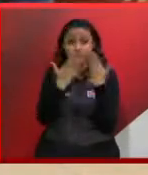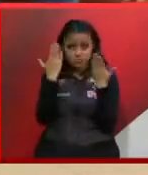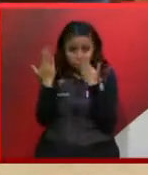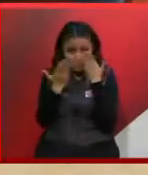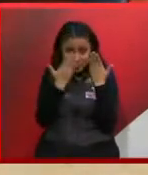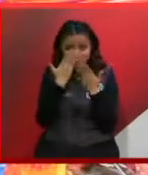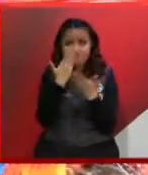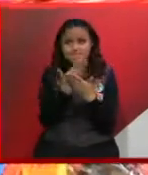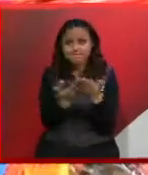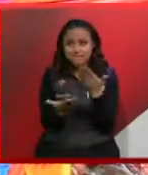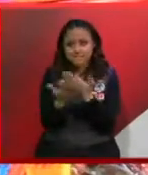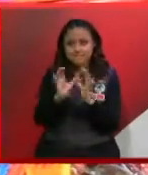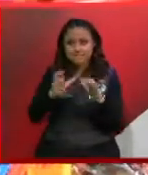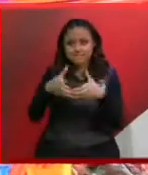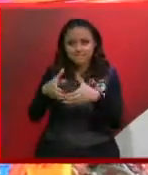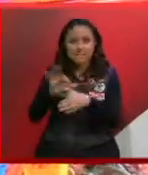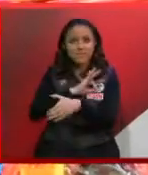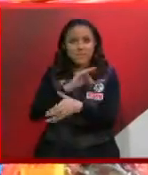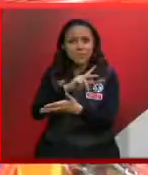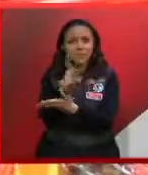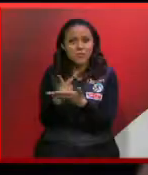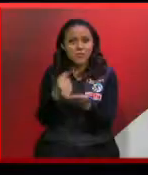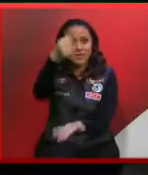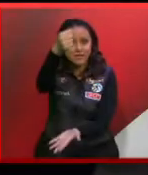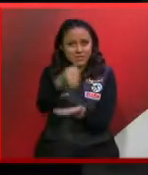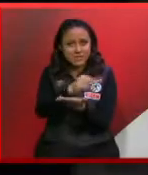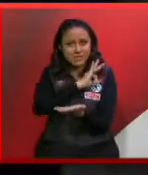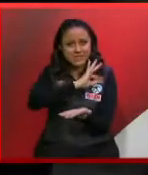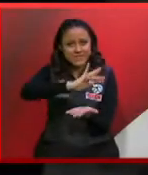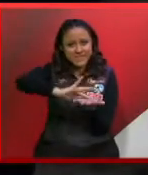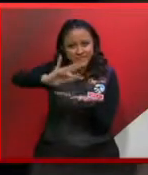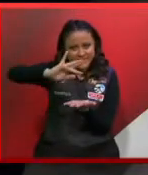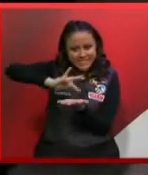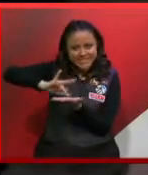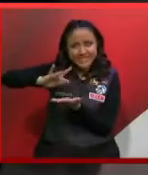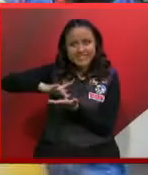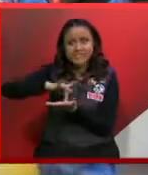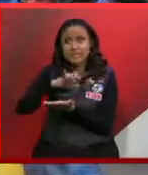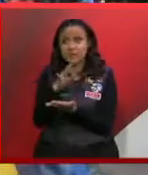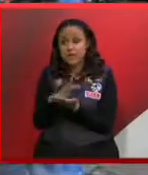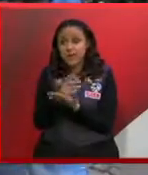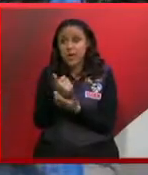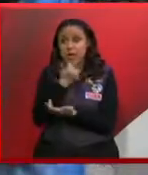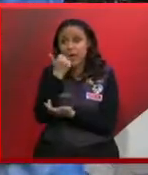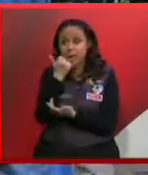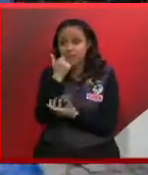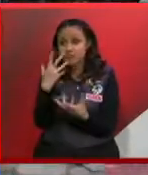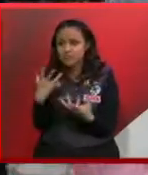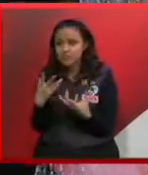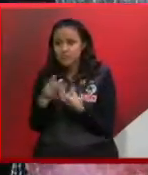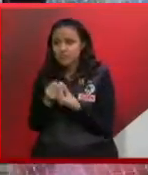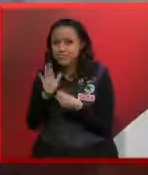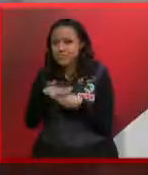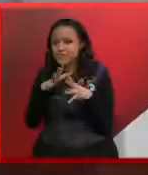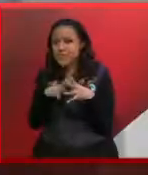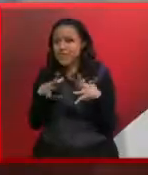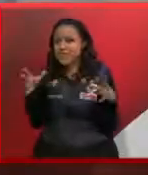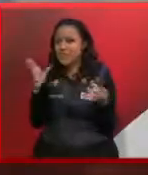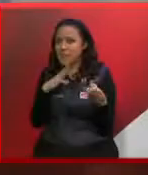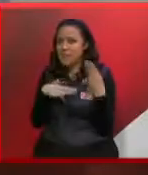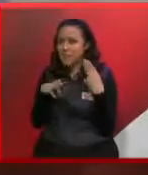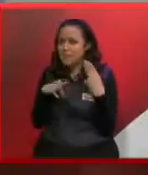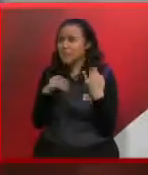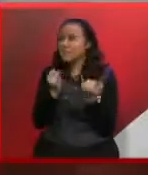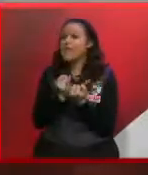servicio a la comunidad y apoyando al programa de A Quien Corresponda. Aquí, no solo los alumnos se unieron a la colecta de juguetes más grande del mundo,